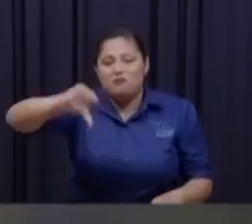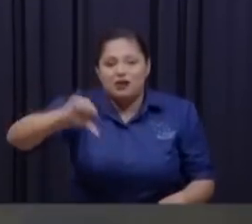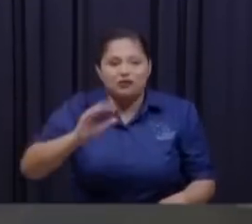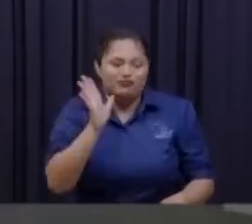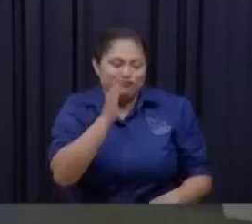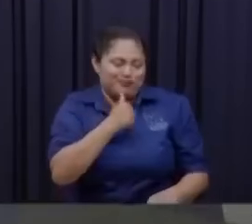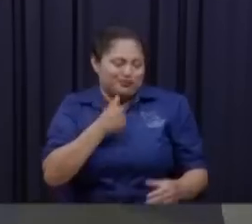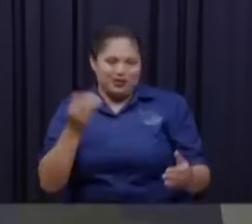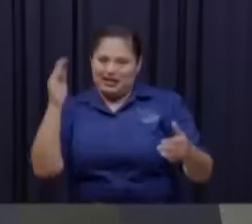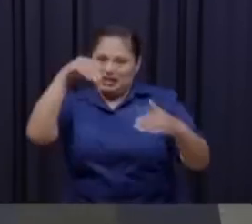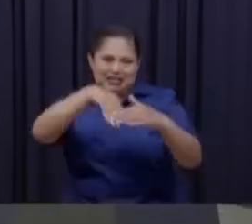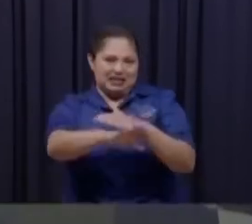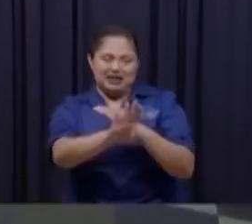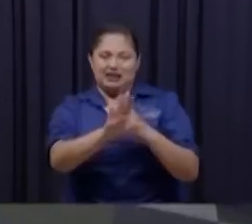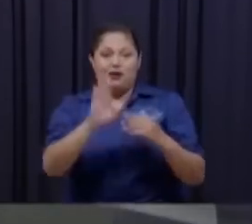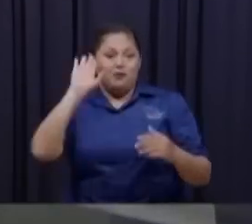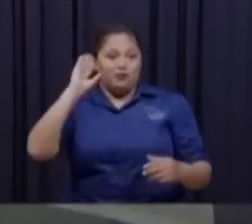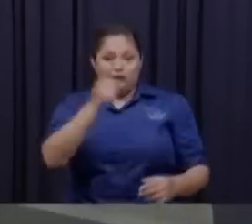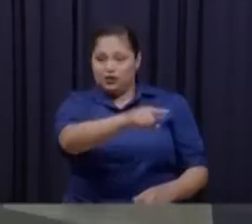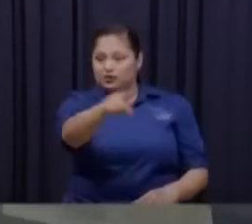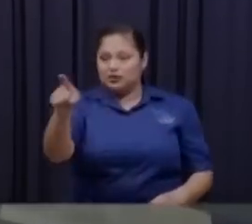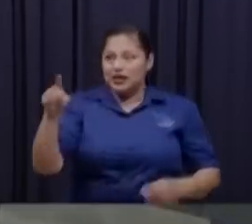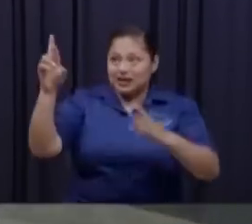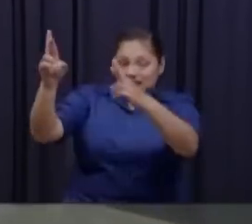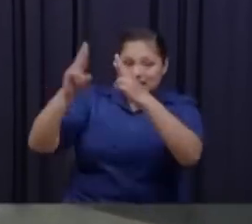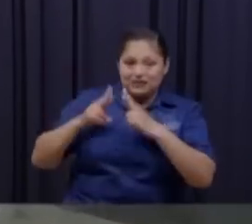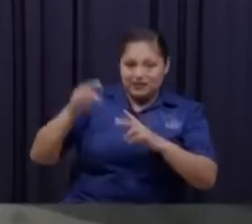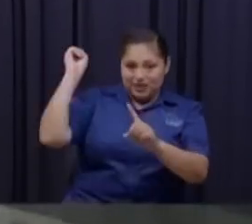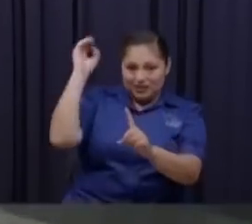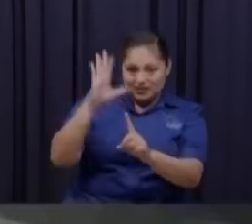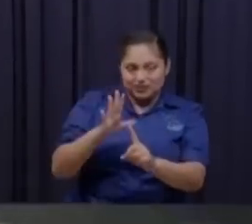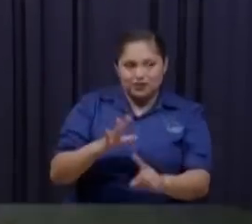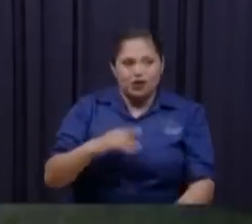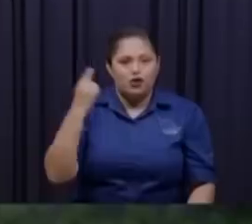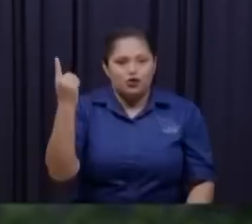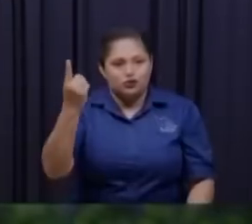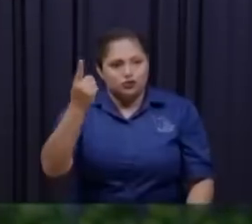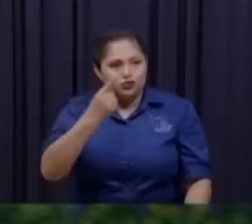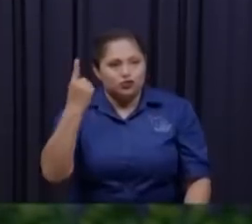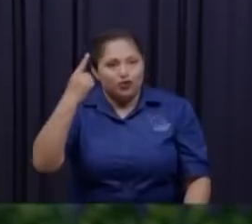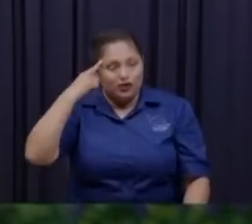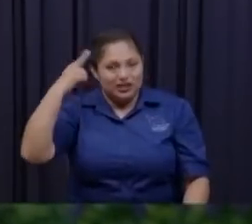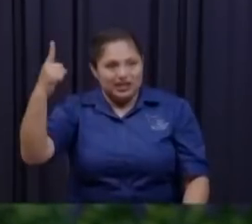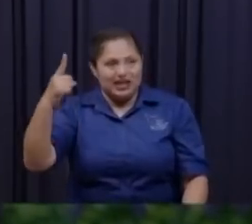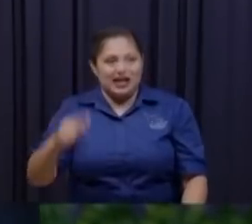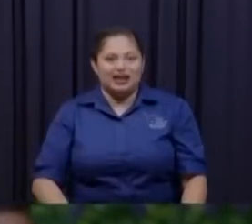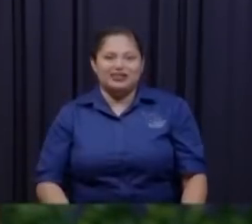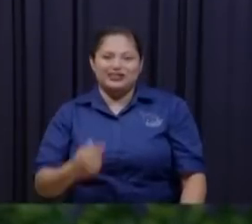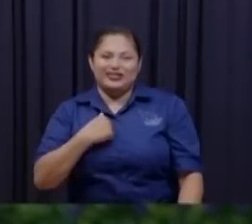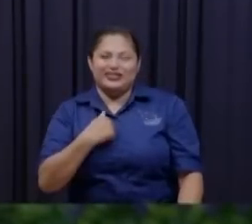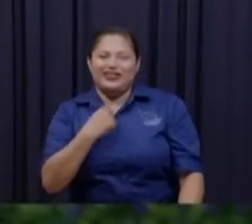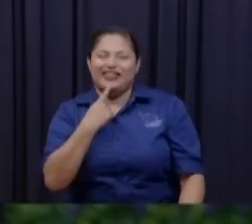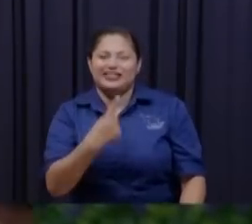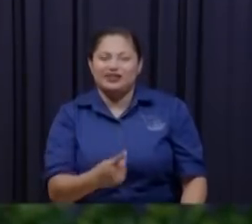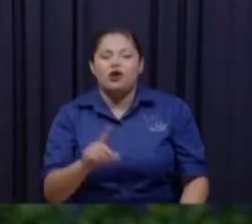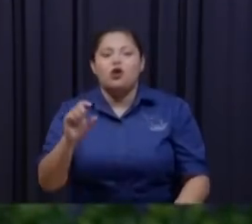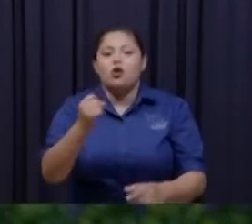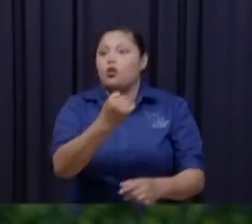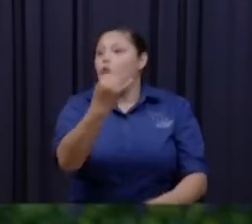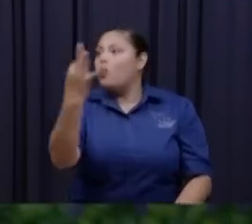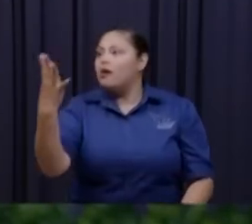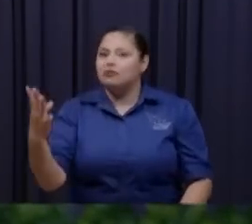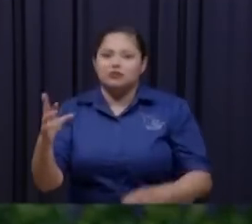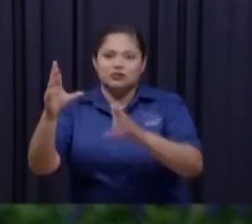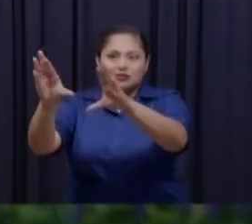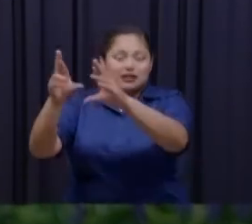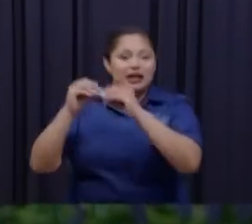porque ya recibieron la bendición. Todo el día le he estado aquí arengando. ¿Cuántos reciben la bendición de Dios? ¡Amén!